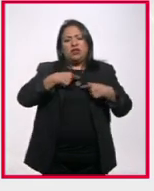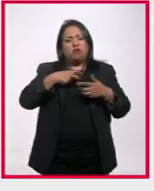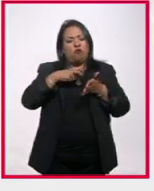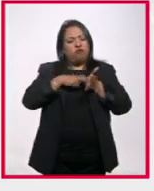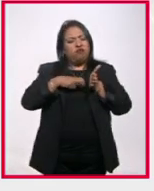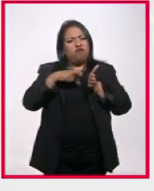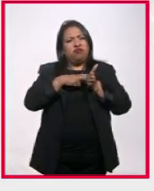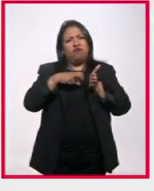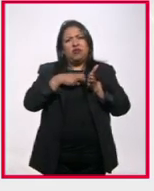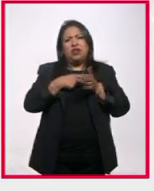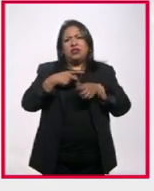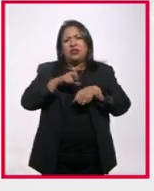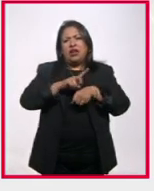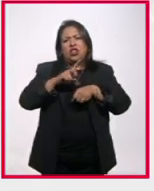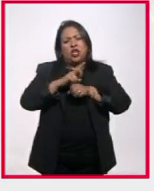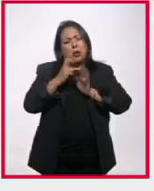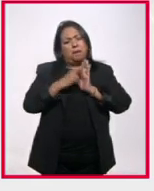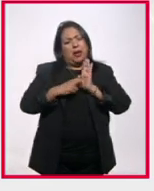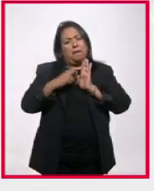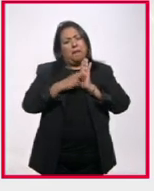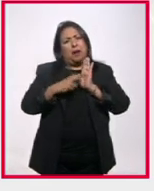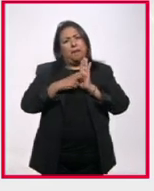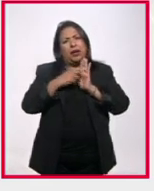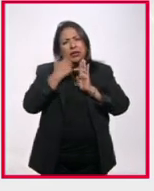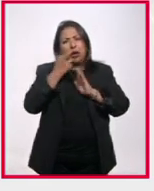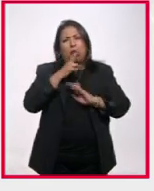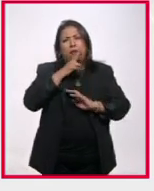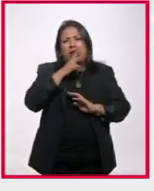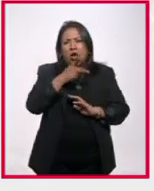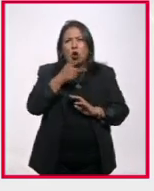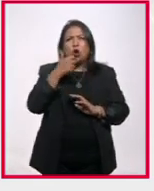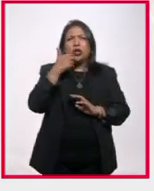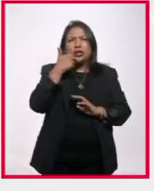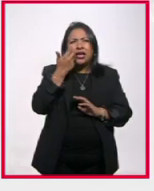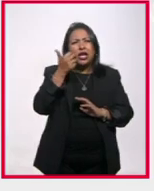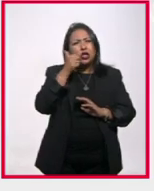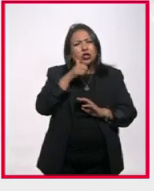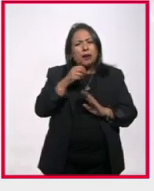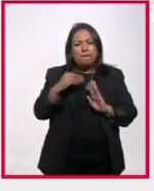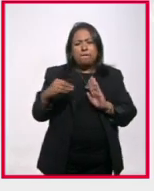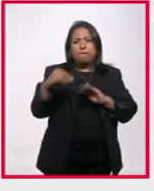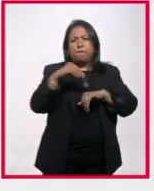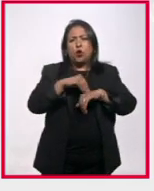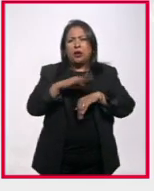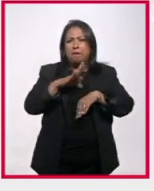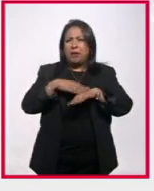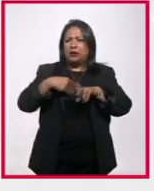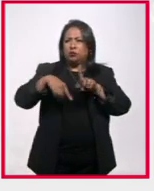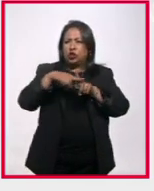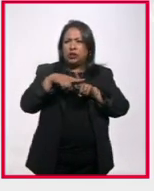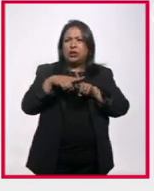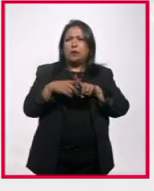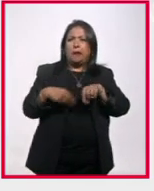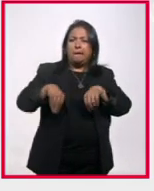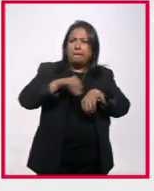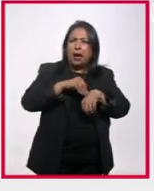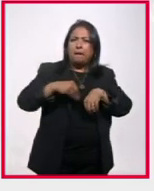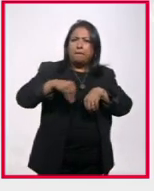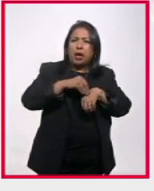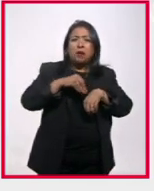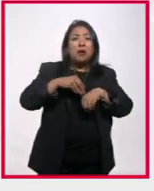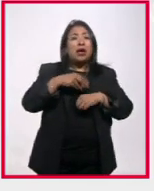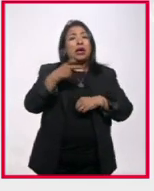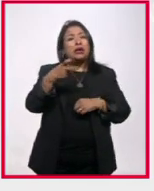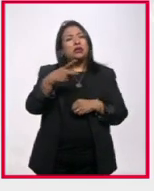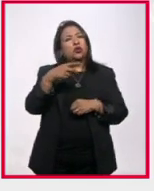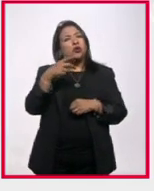como artista cada día. Trato de mejorar, trato de dar siempre un plus y eso forzosamente tiene